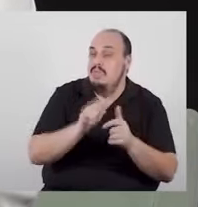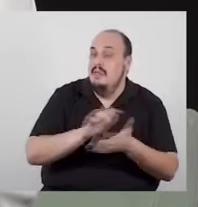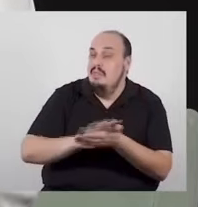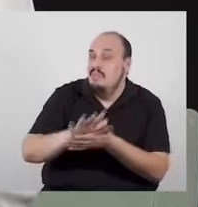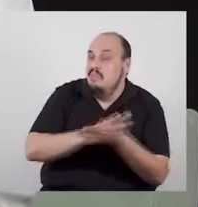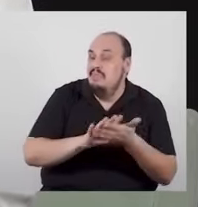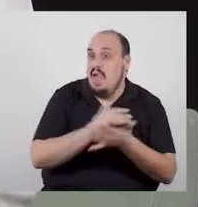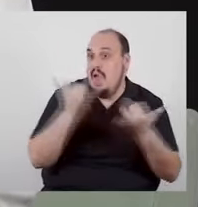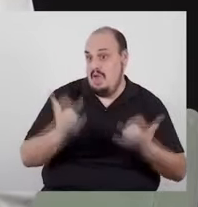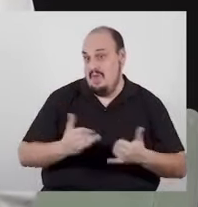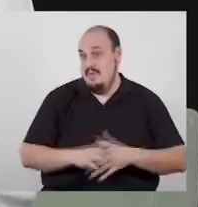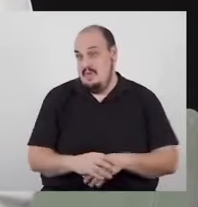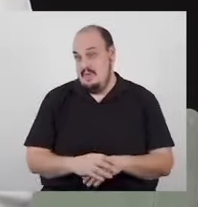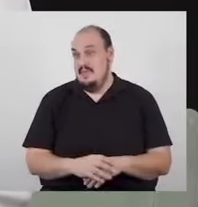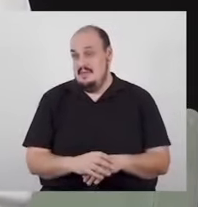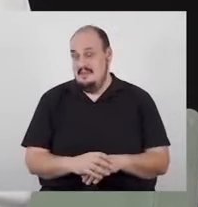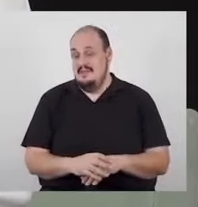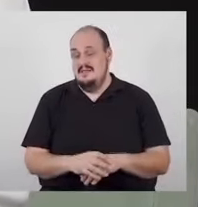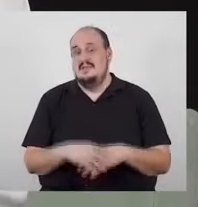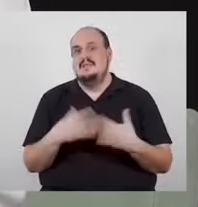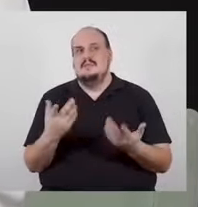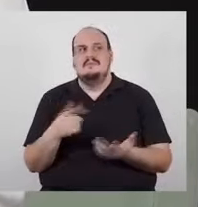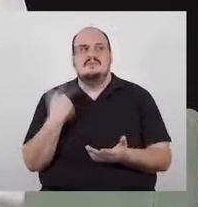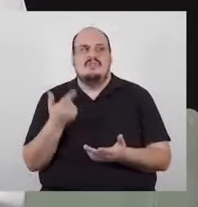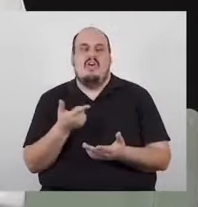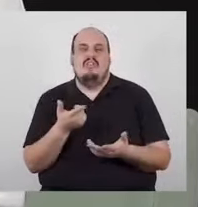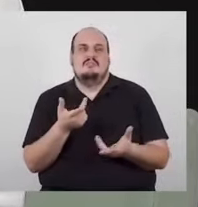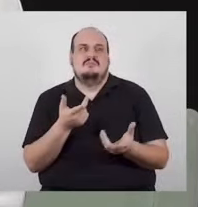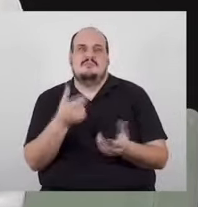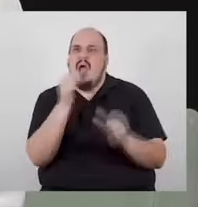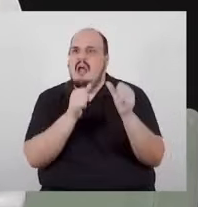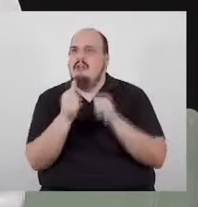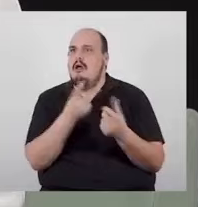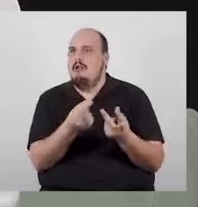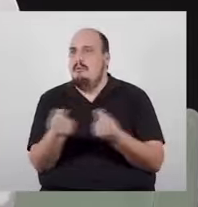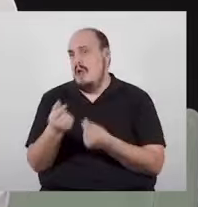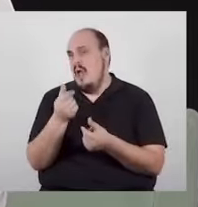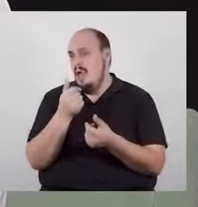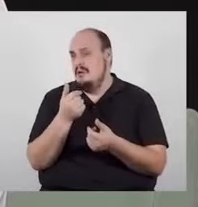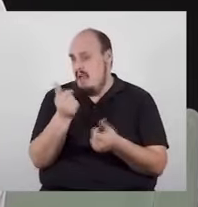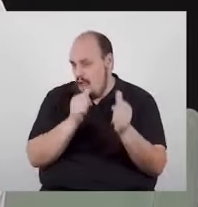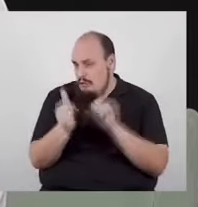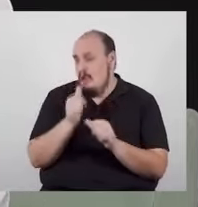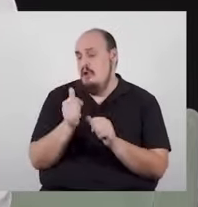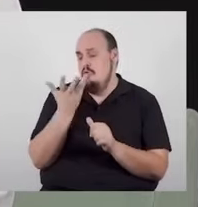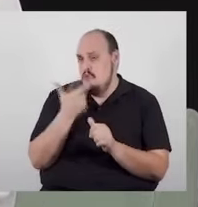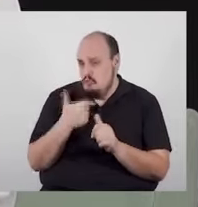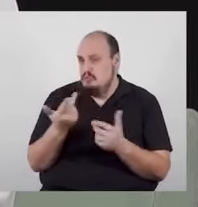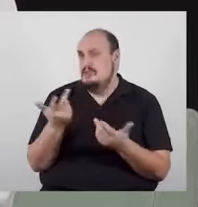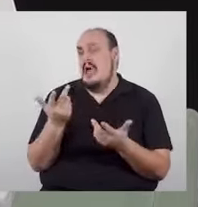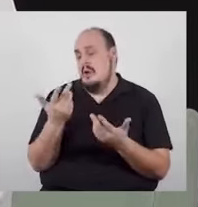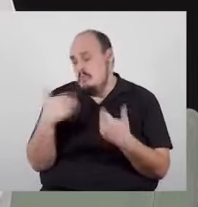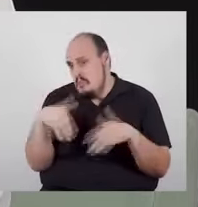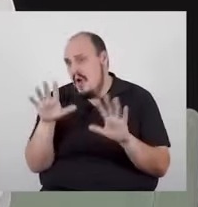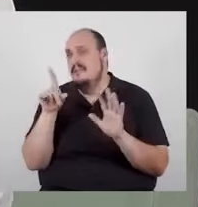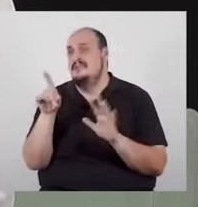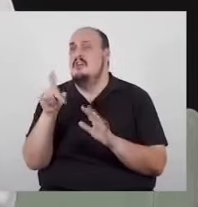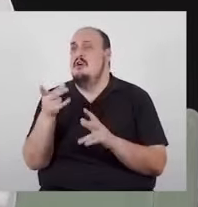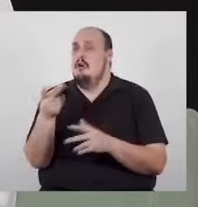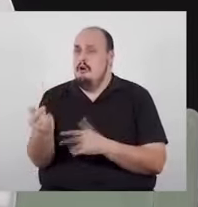y bueno, por ahí todos accedemos a eso, todos nos puede gustar, y lo podemos disfrutar. El hecho es que nosotros